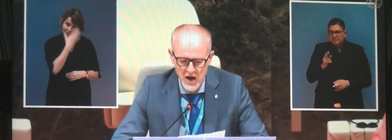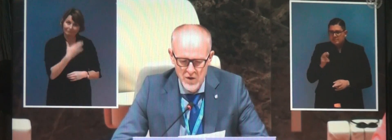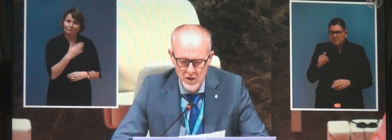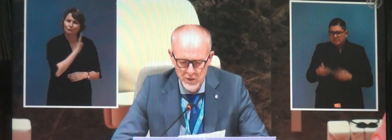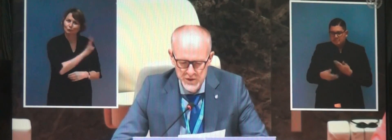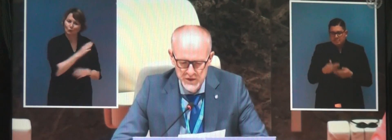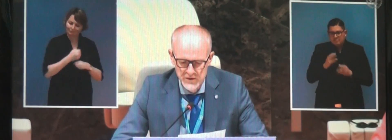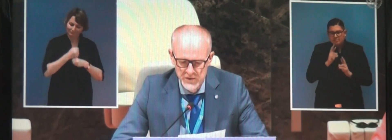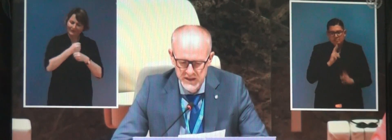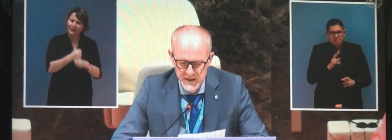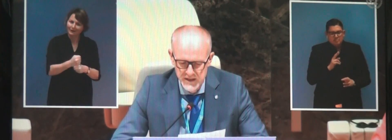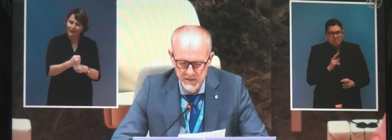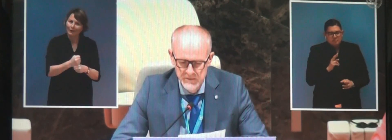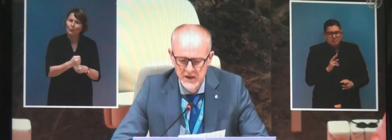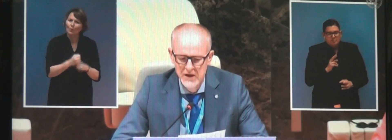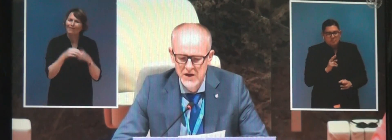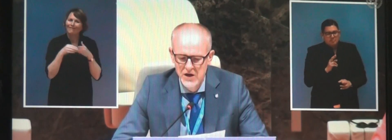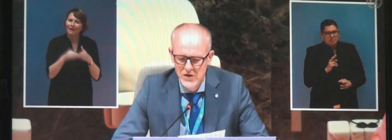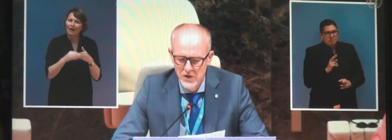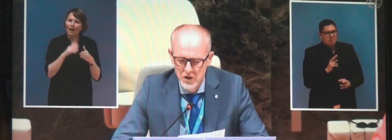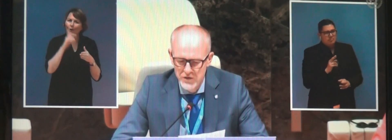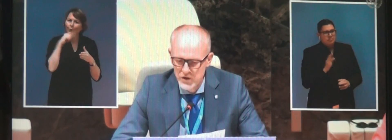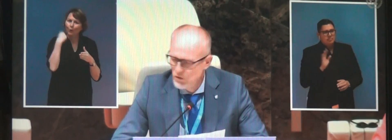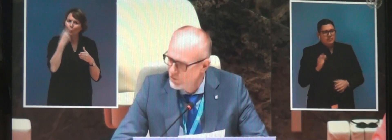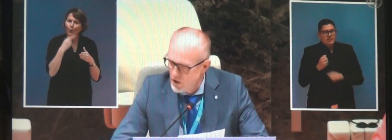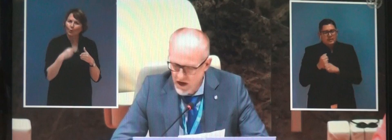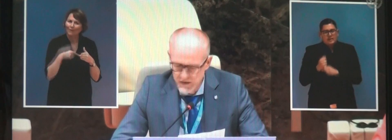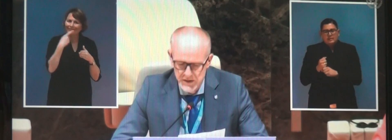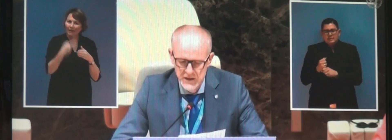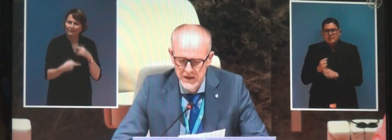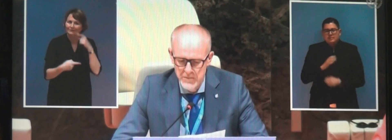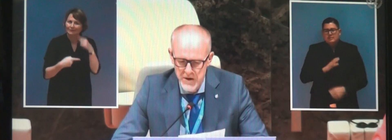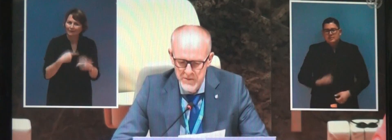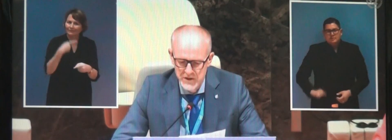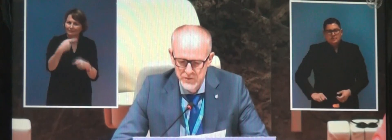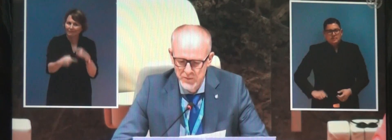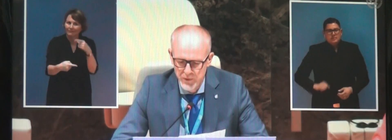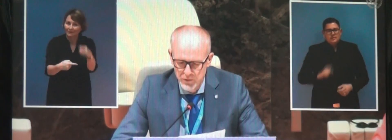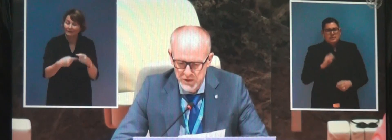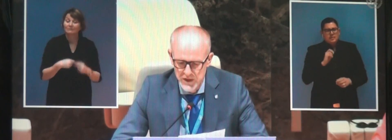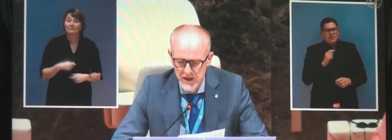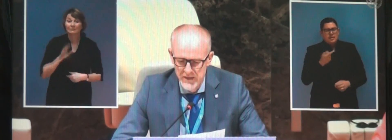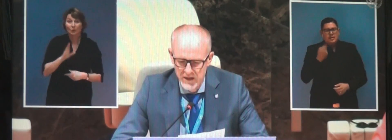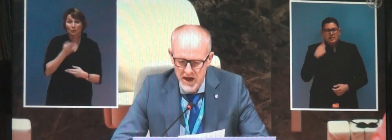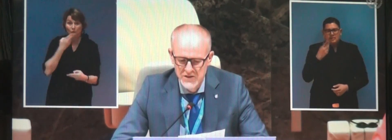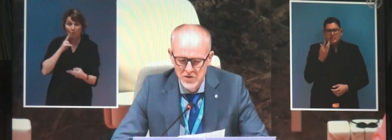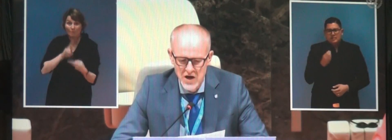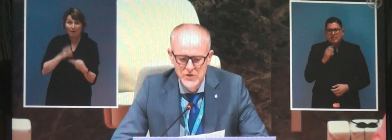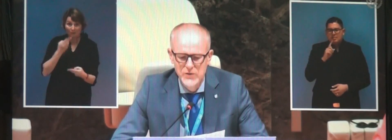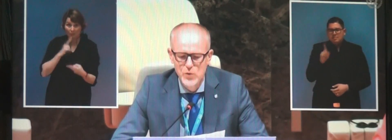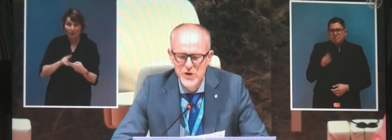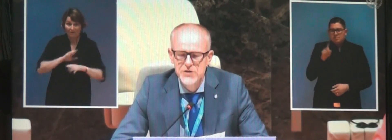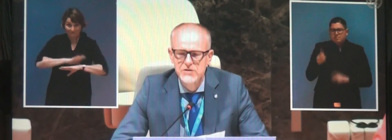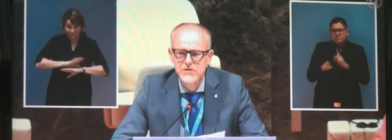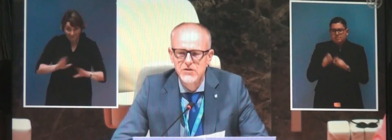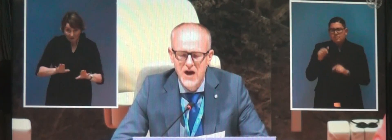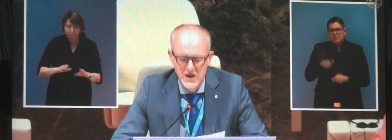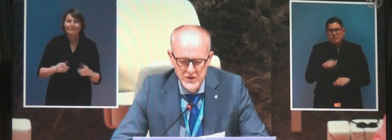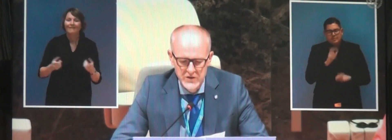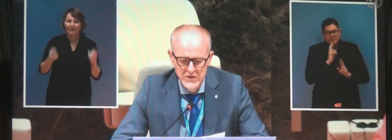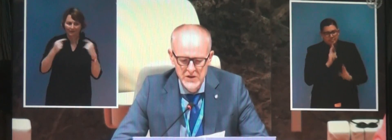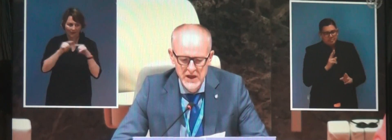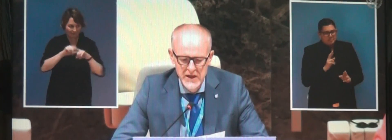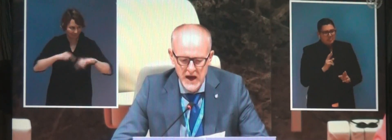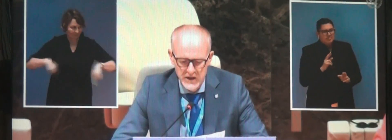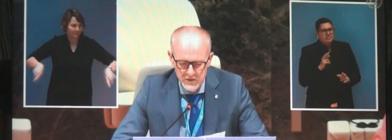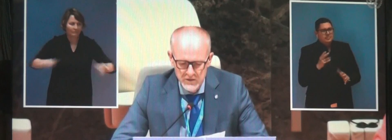organizar las respuestas que va a dar la delegación a las preguntas que se hicieron ayer, y a continuación los miembros